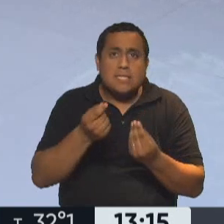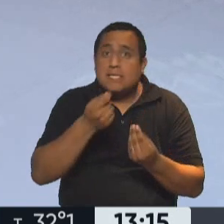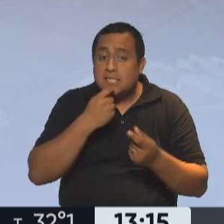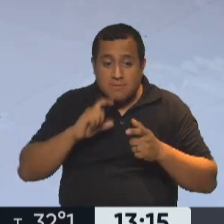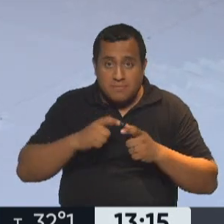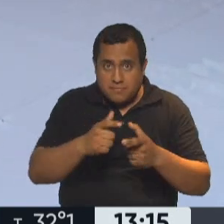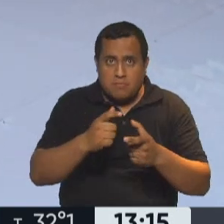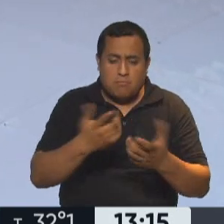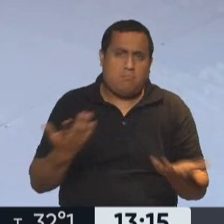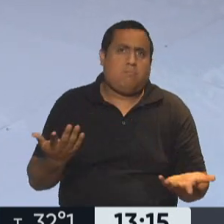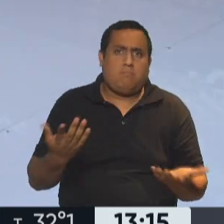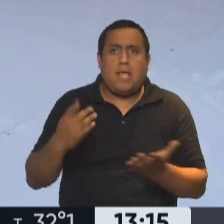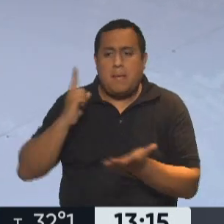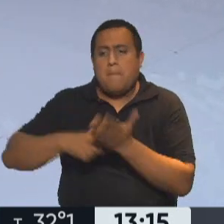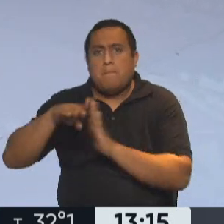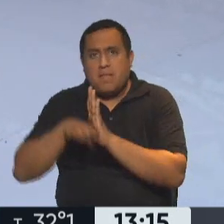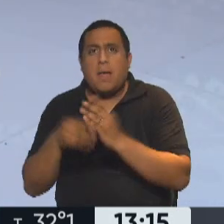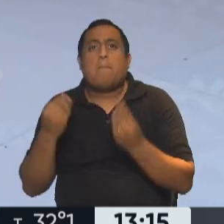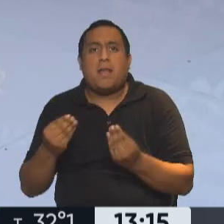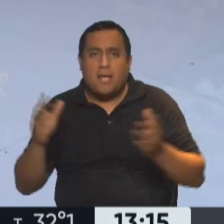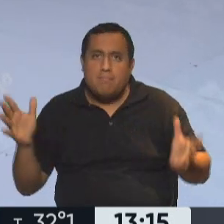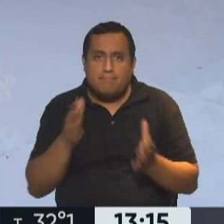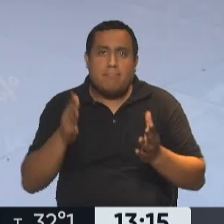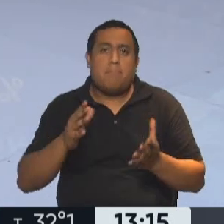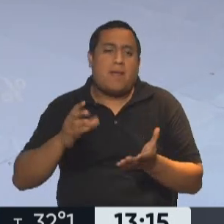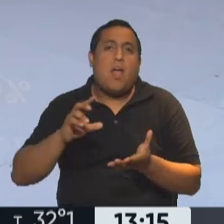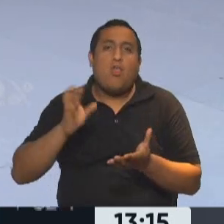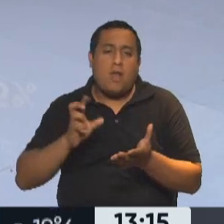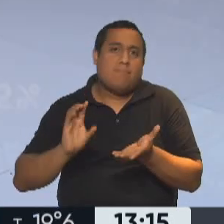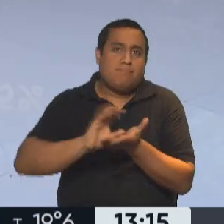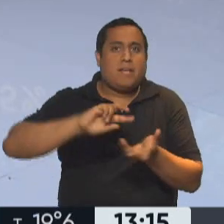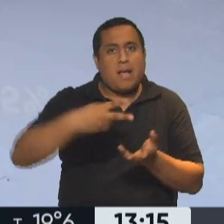solamente tiene por objetivo ser un incentivo para que liquiden. Nos vemos el próximo jueves.